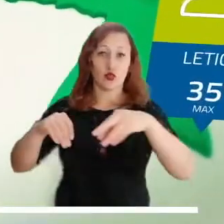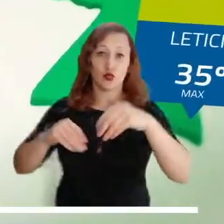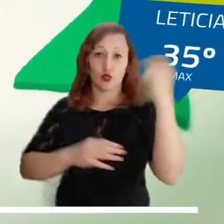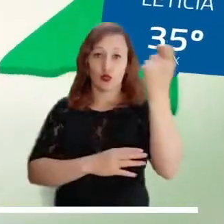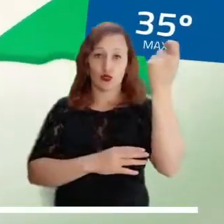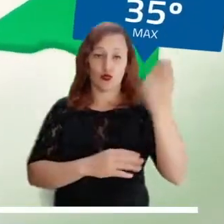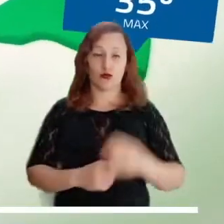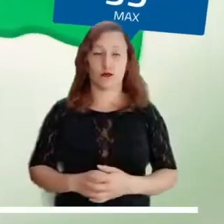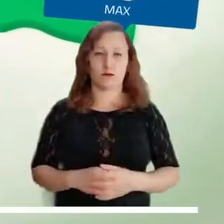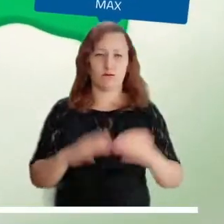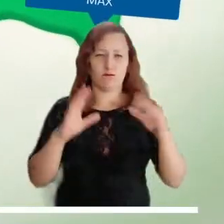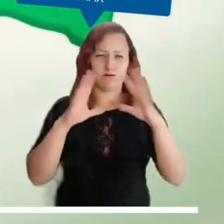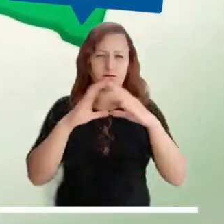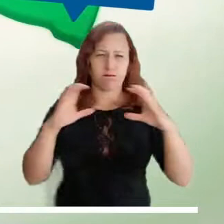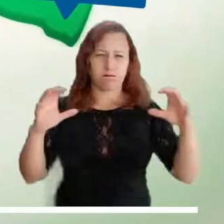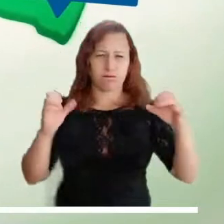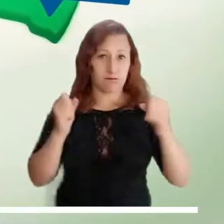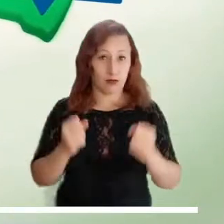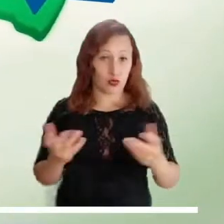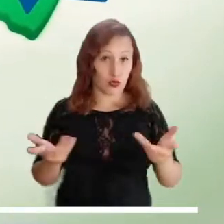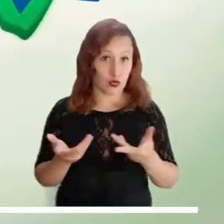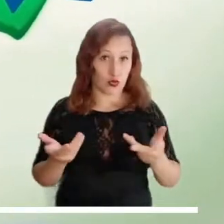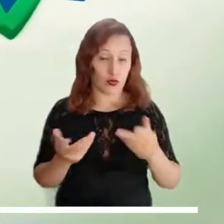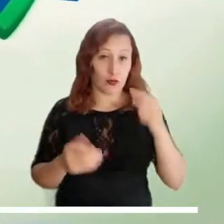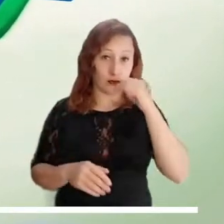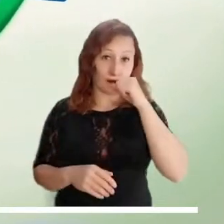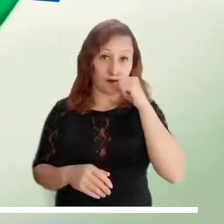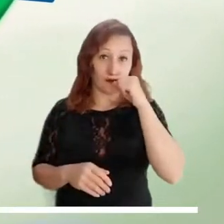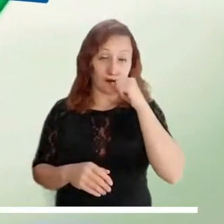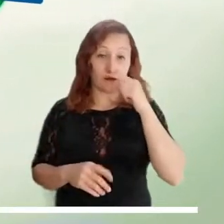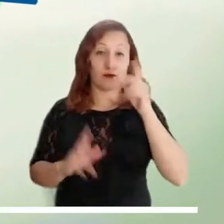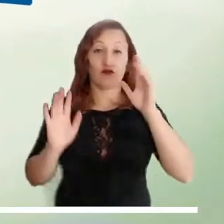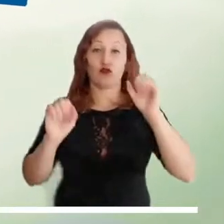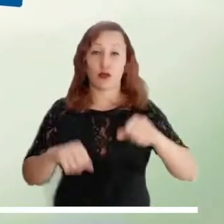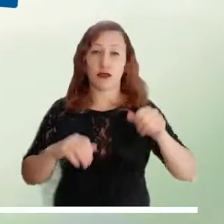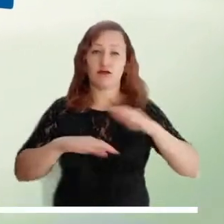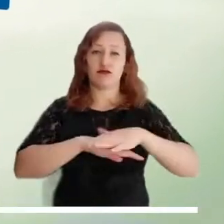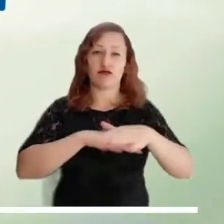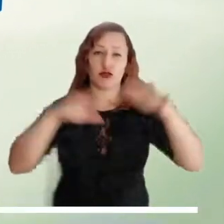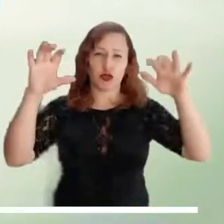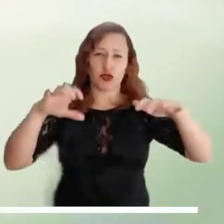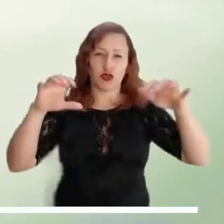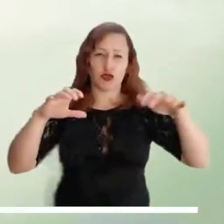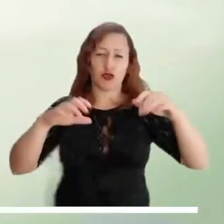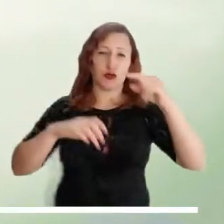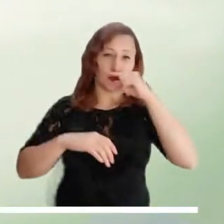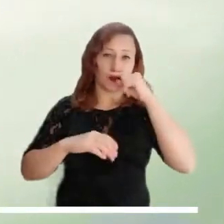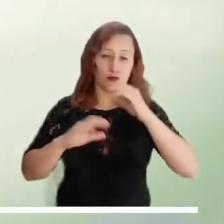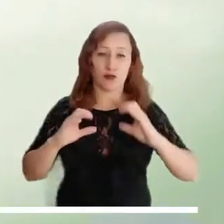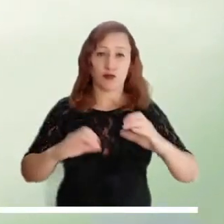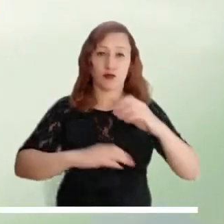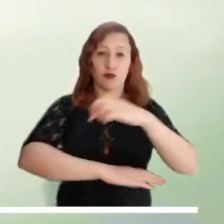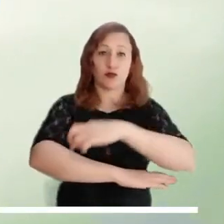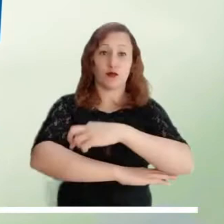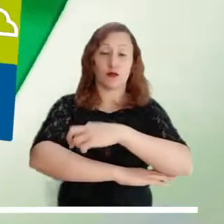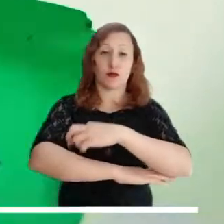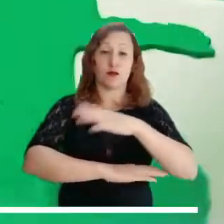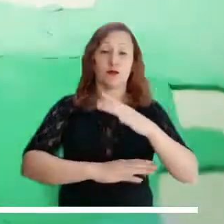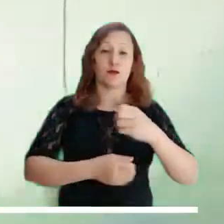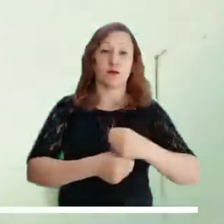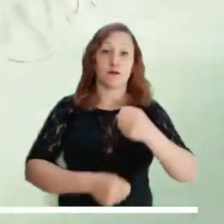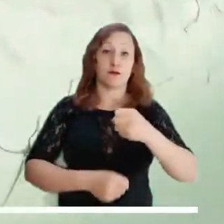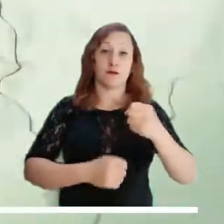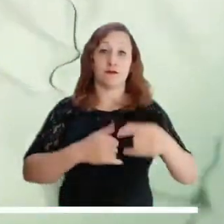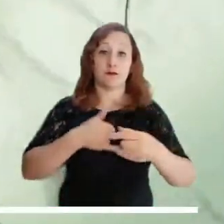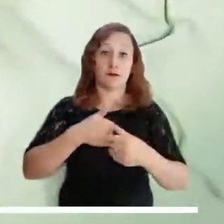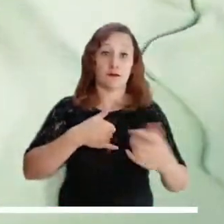el piedemonte de Meta. El incremento de la nubosidad previsto en la Amazonía podría activar lluvias en Caquetá, Putumayo, Amazonas, Vaupés